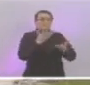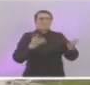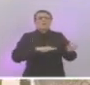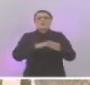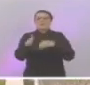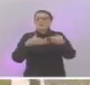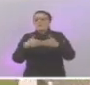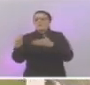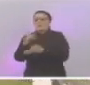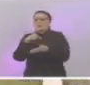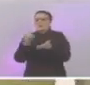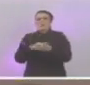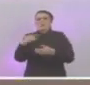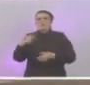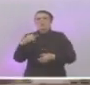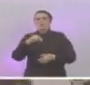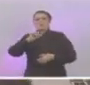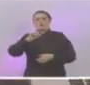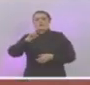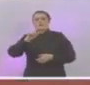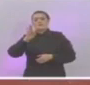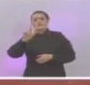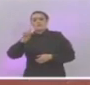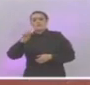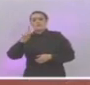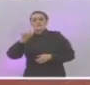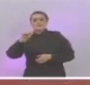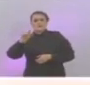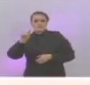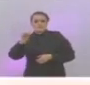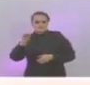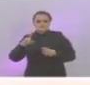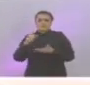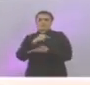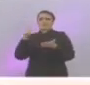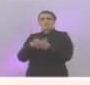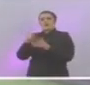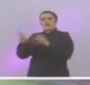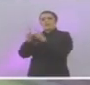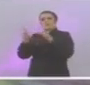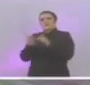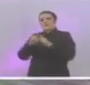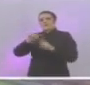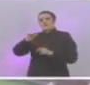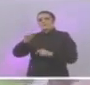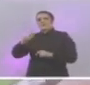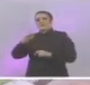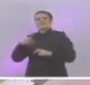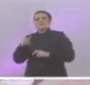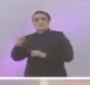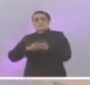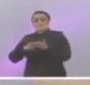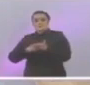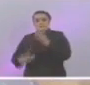la modernización de la unidad deportiva Adolfo López Mateos y los espacios deportivos en el Parque Azares en Río Verde. Y